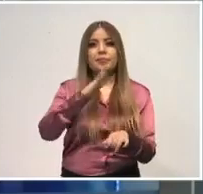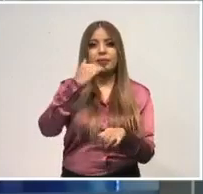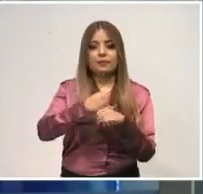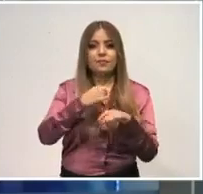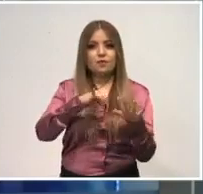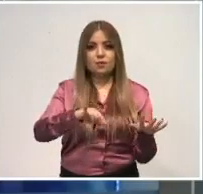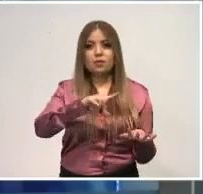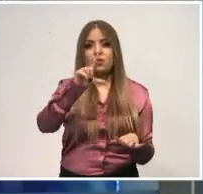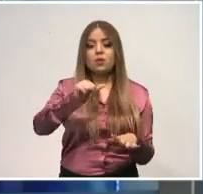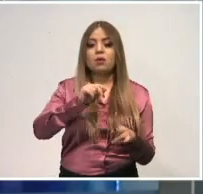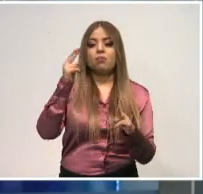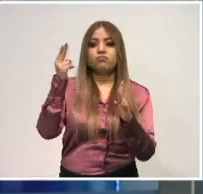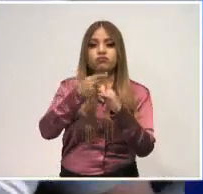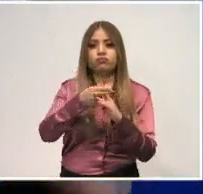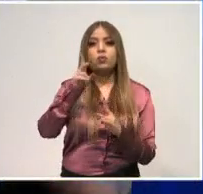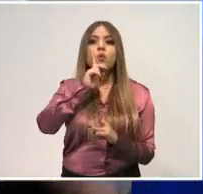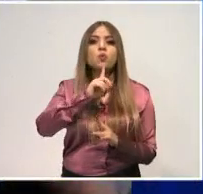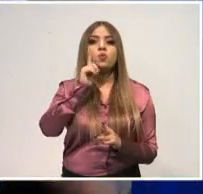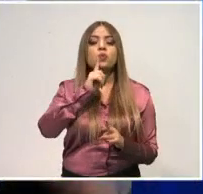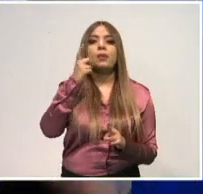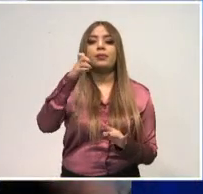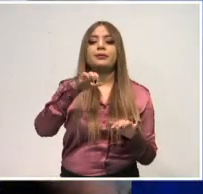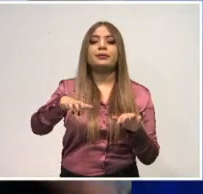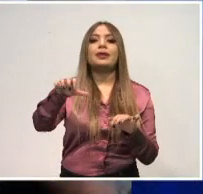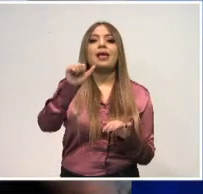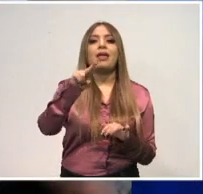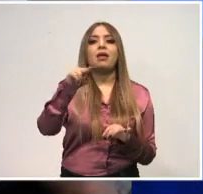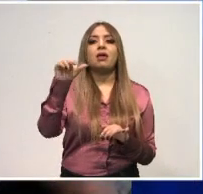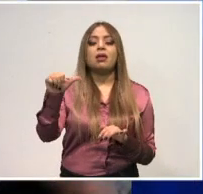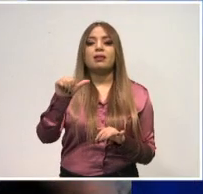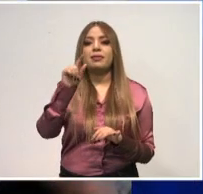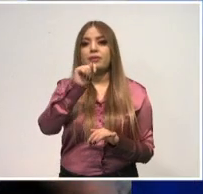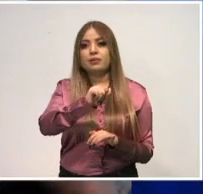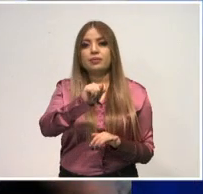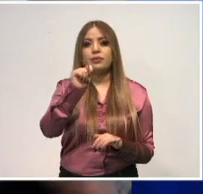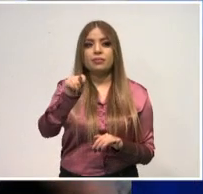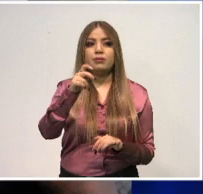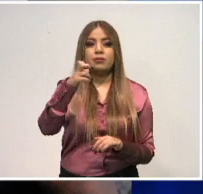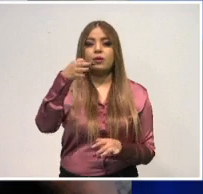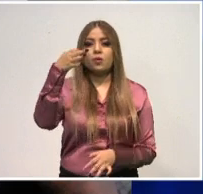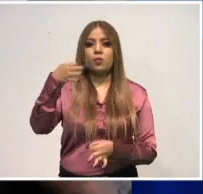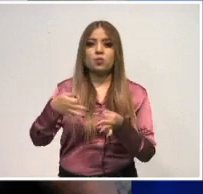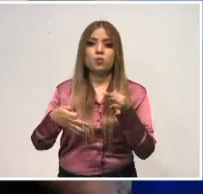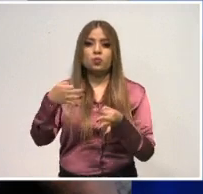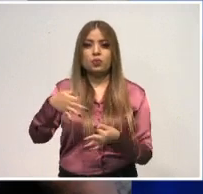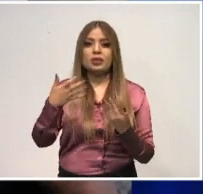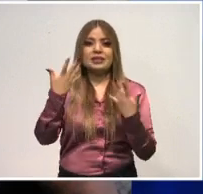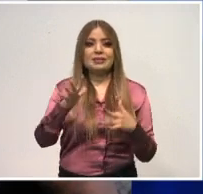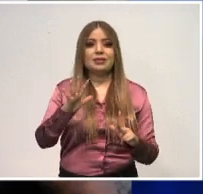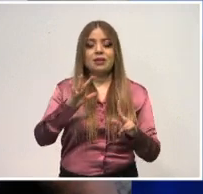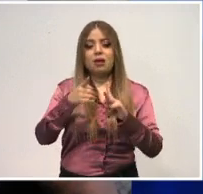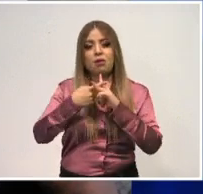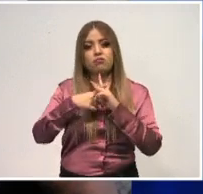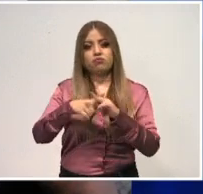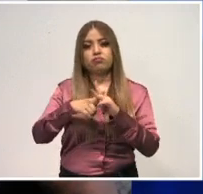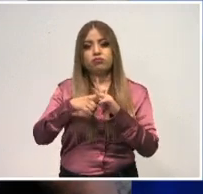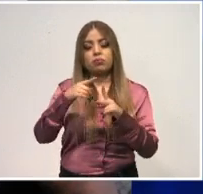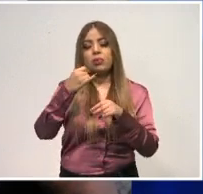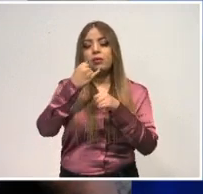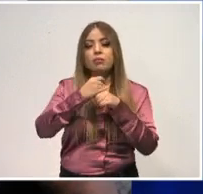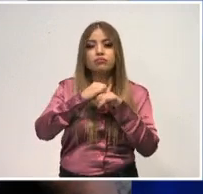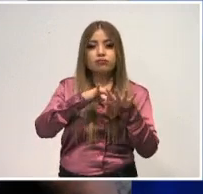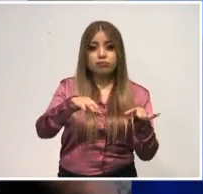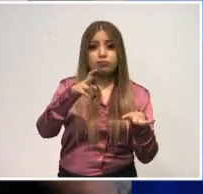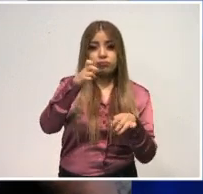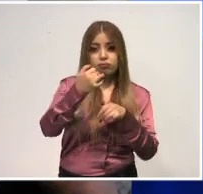El feminicidio registrado en el fraccionamiento Ana de Torreón, la Fiscalía General de Coahuila dio a conocer que tras las labores de investigación